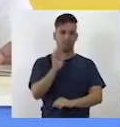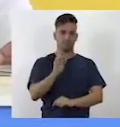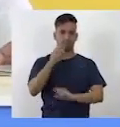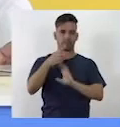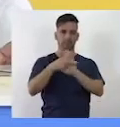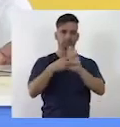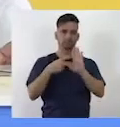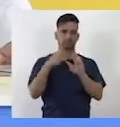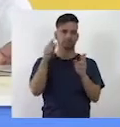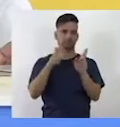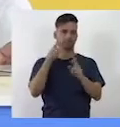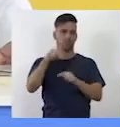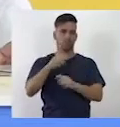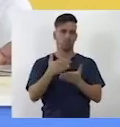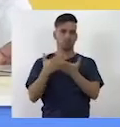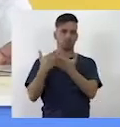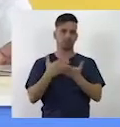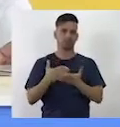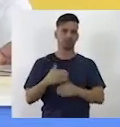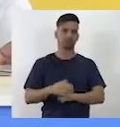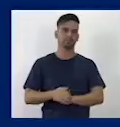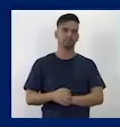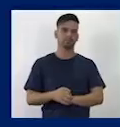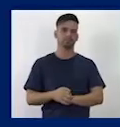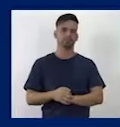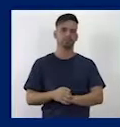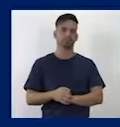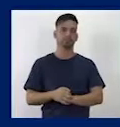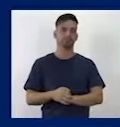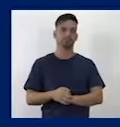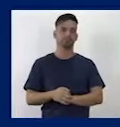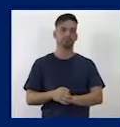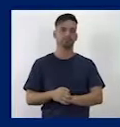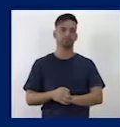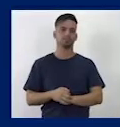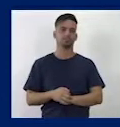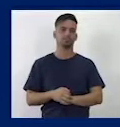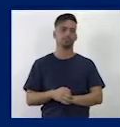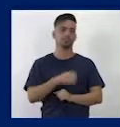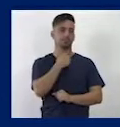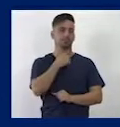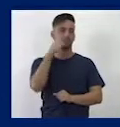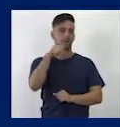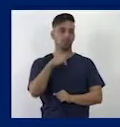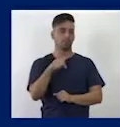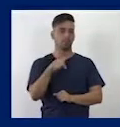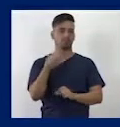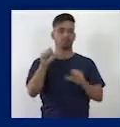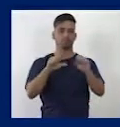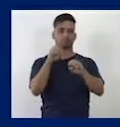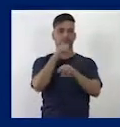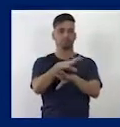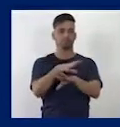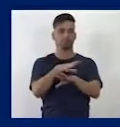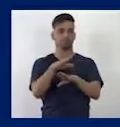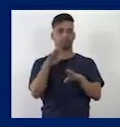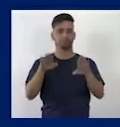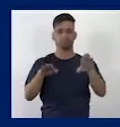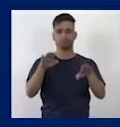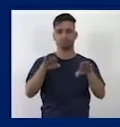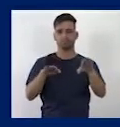tema que no va a que vamos a abordar en este momento cuando una ración ocurre en condiciones